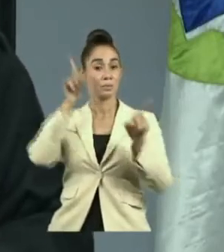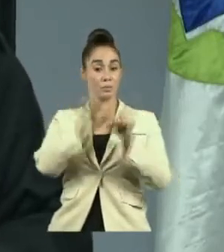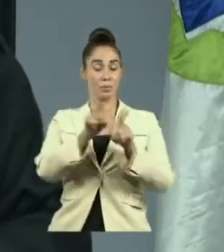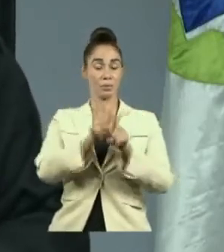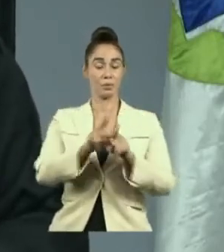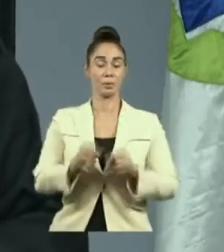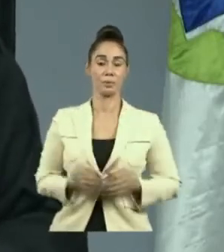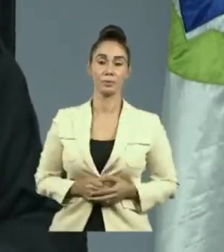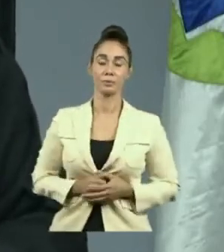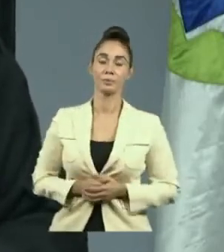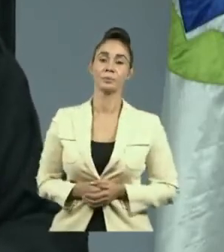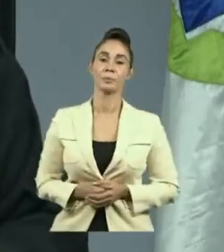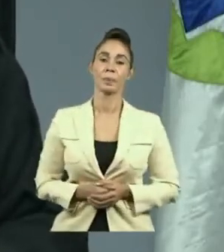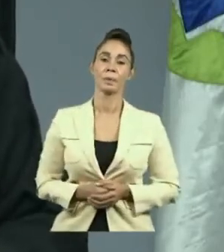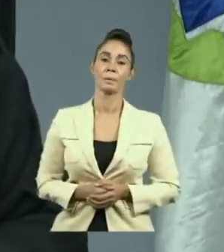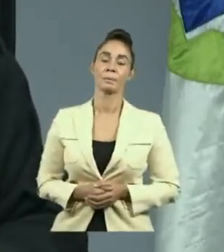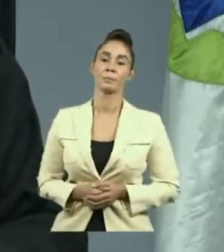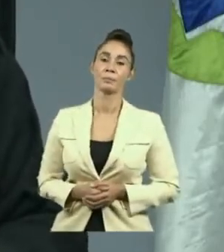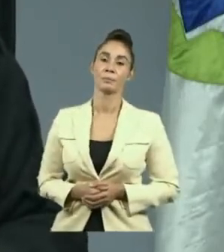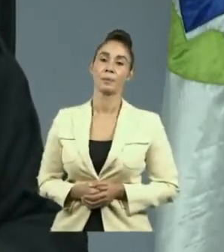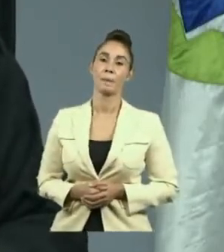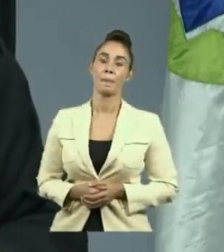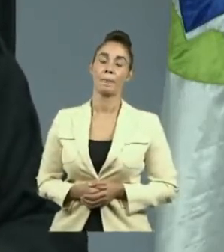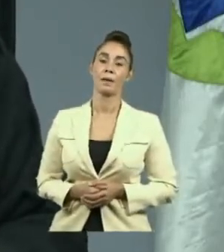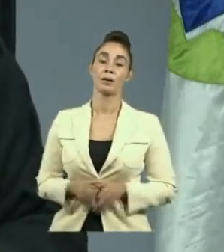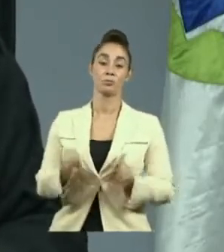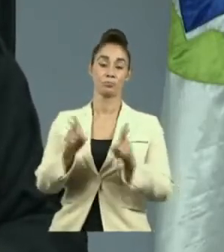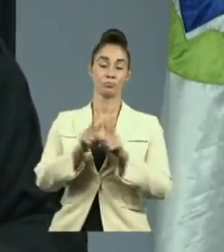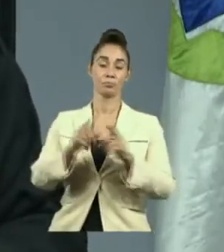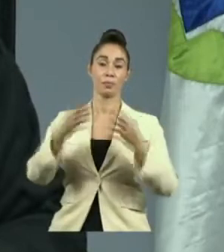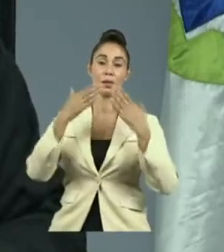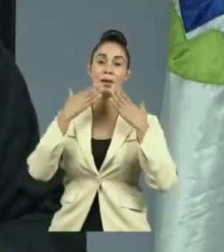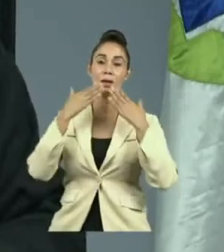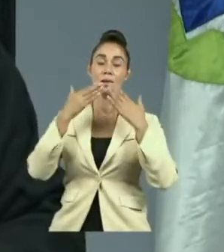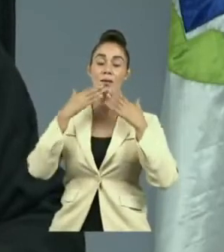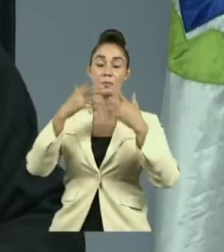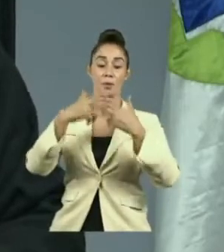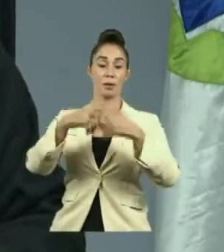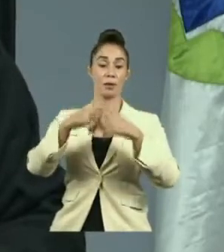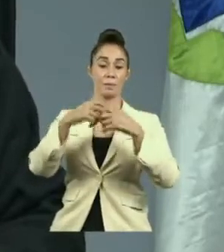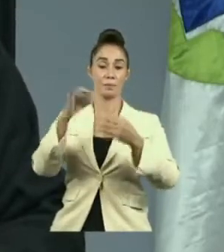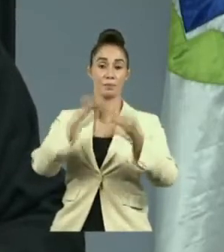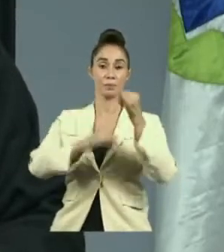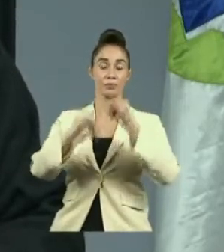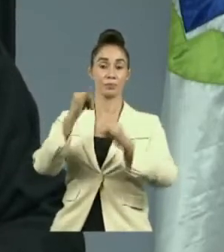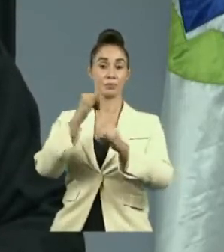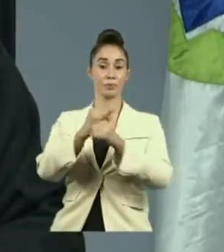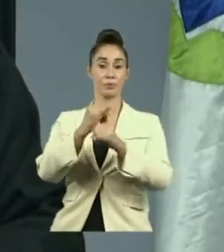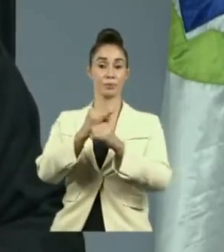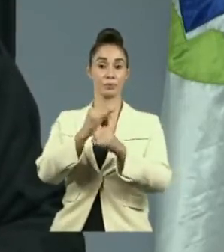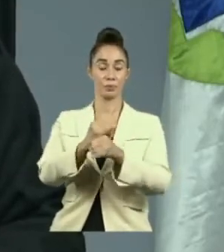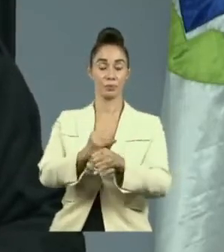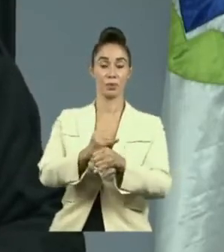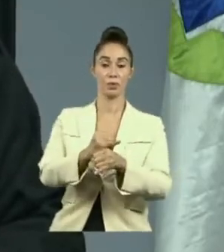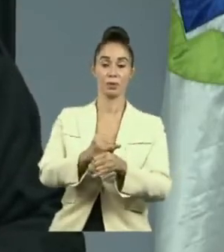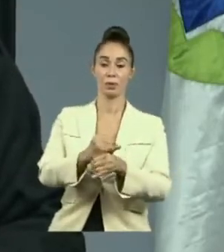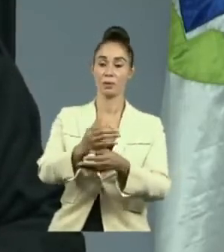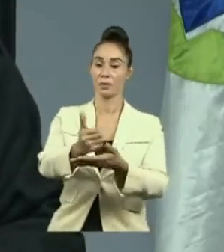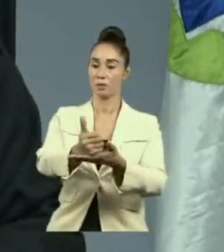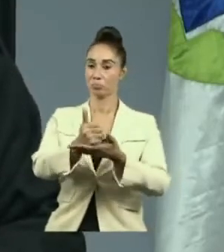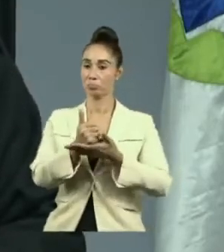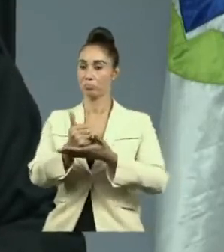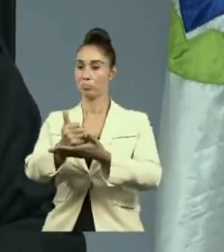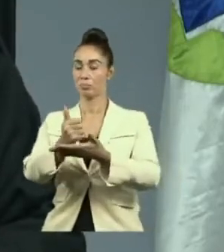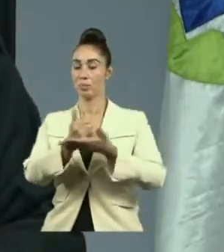agradecemos igualmente a las empresas e instituciones que continúan sumando su hombro a la